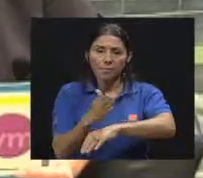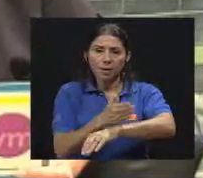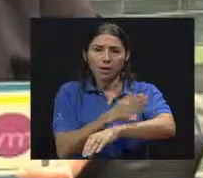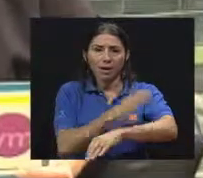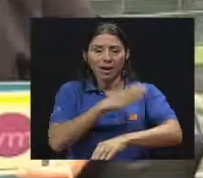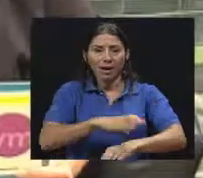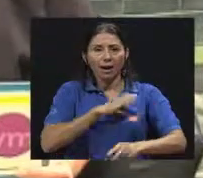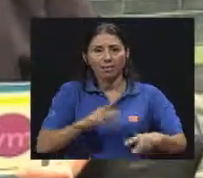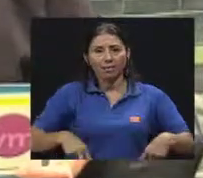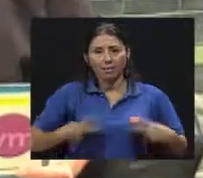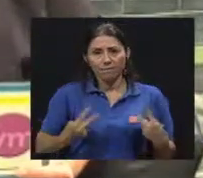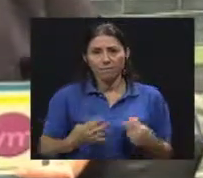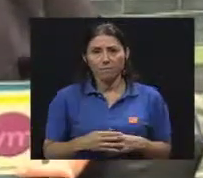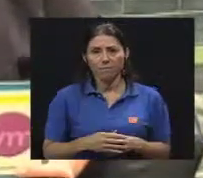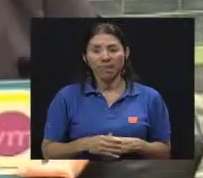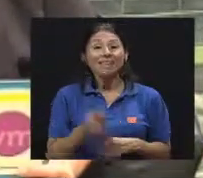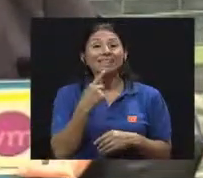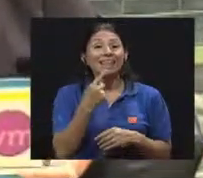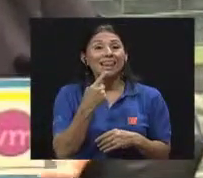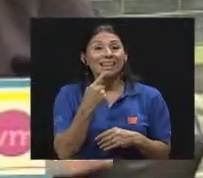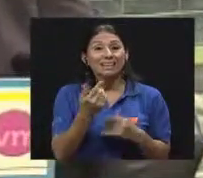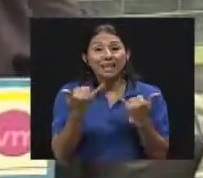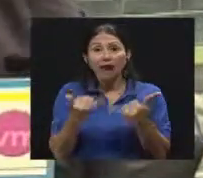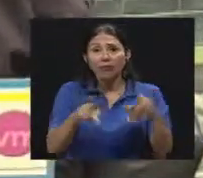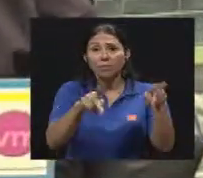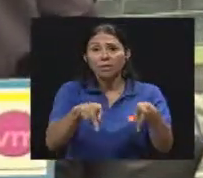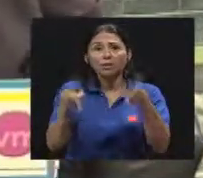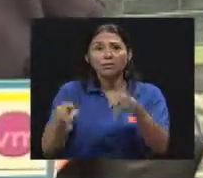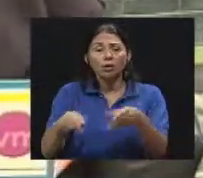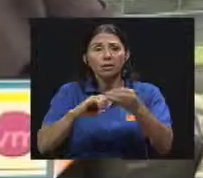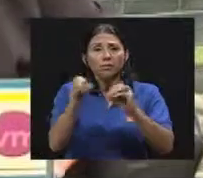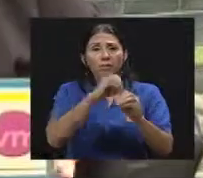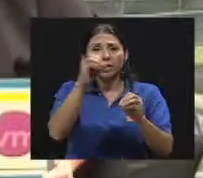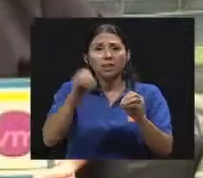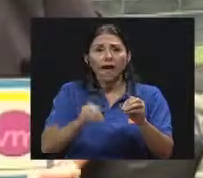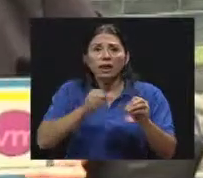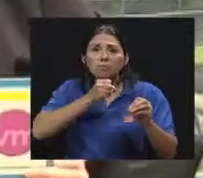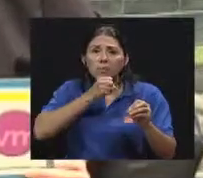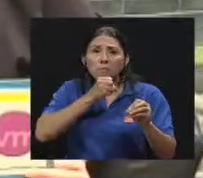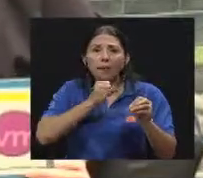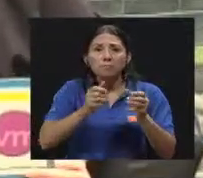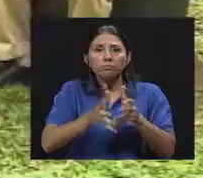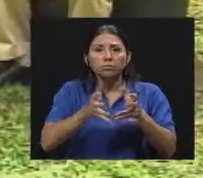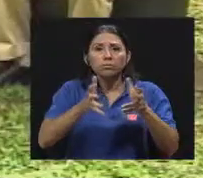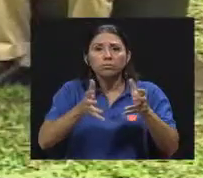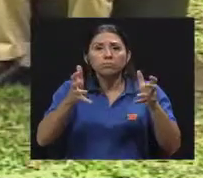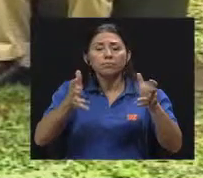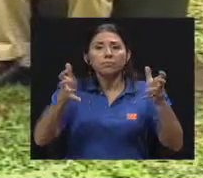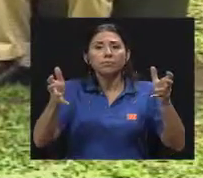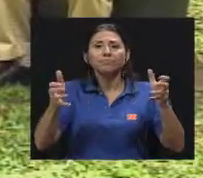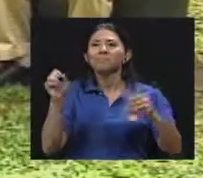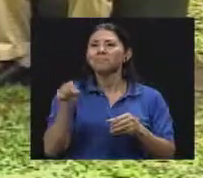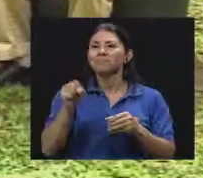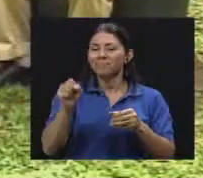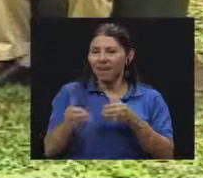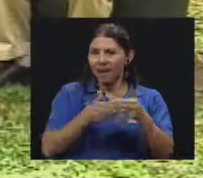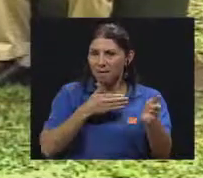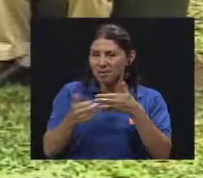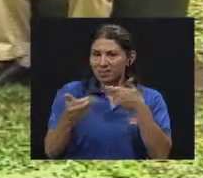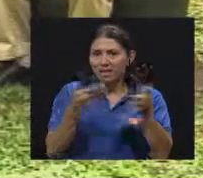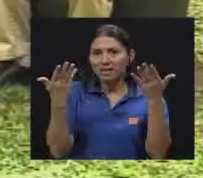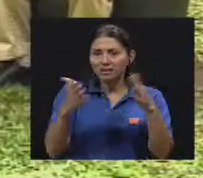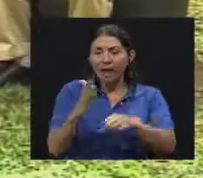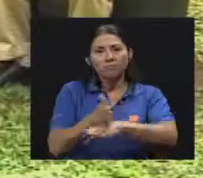calidad de vida, y es que se dice que según este bono demográfico vamos en aumento, ¿verdad? Vamos en aumento, y sin embargo, a pesar de que se han dado avances